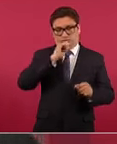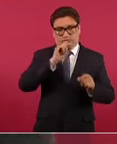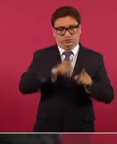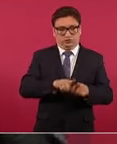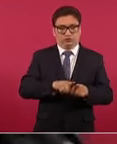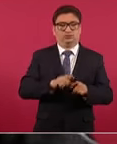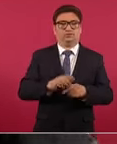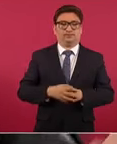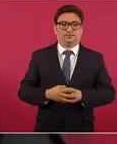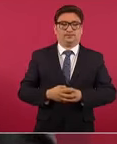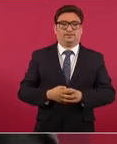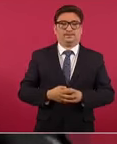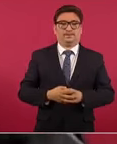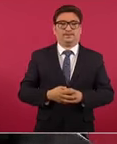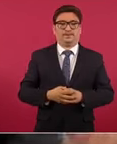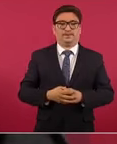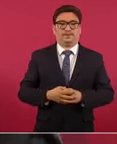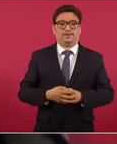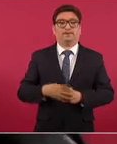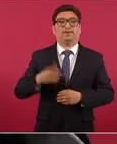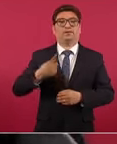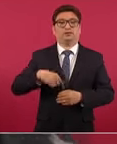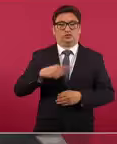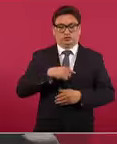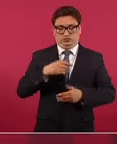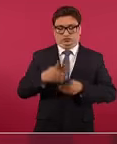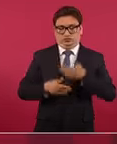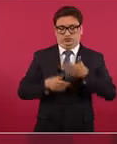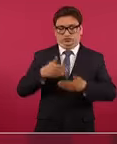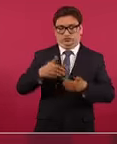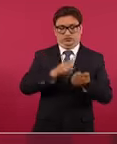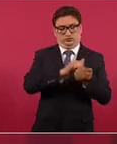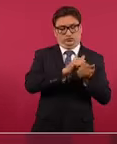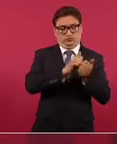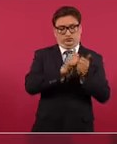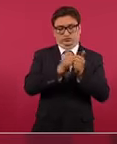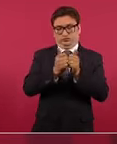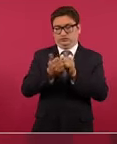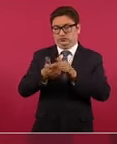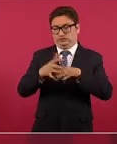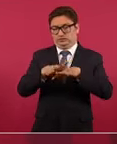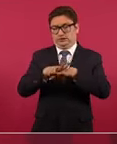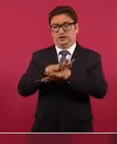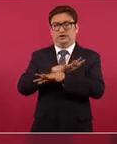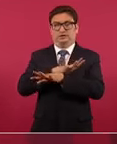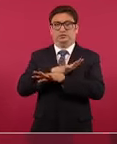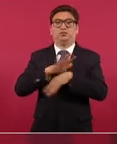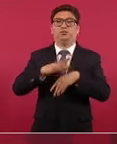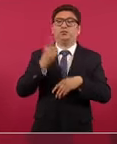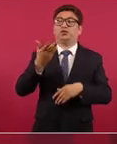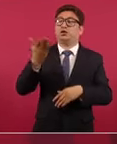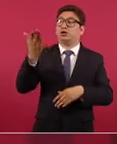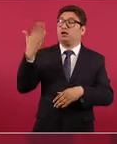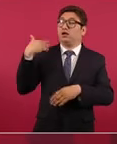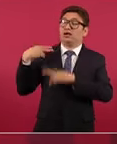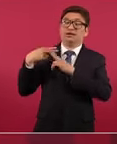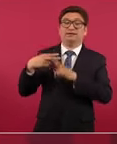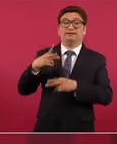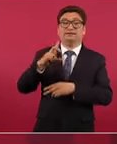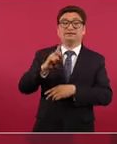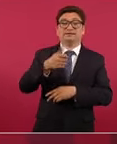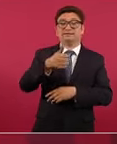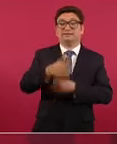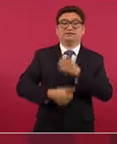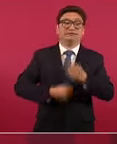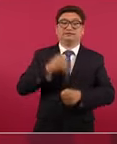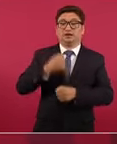además estamos en un proceso de transición fueron 36 años de predominio de